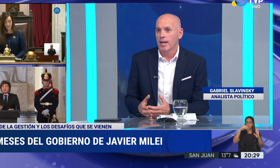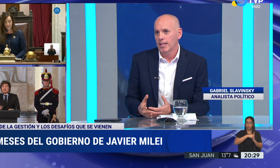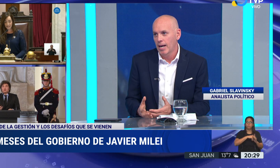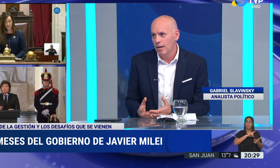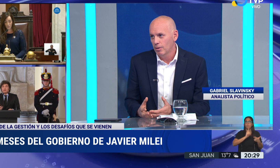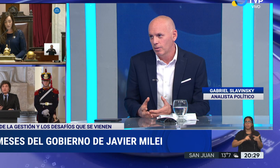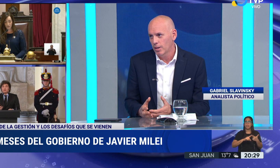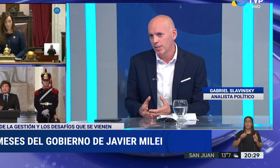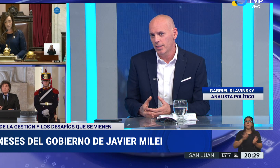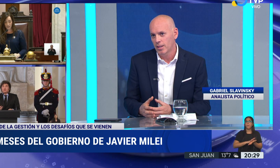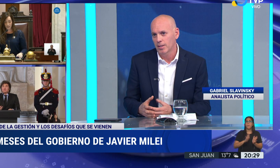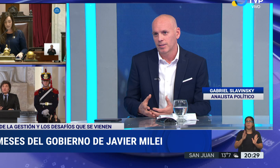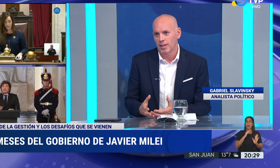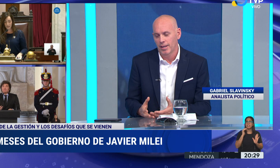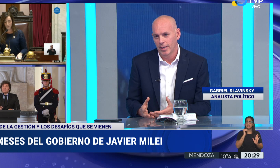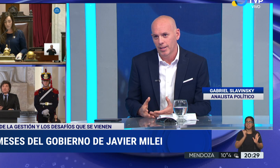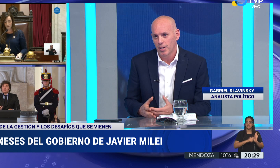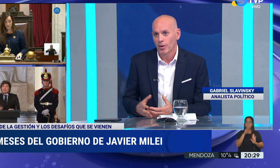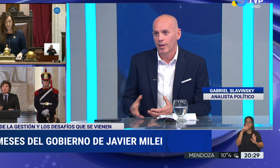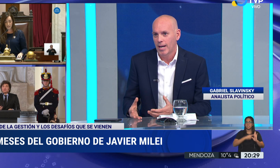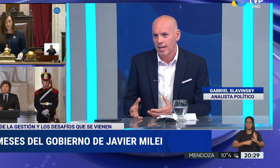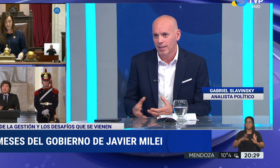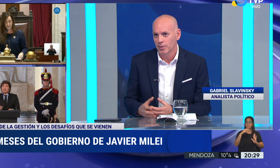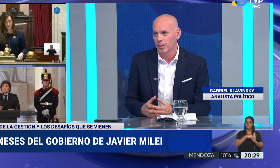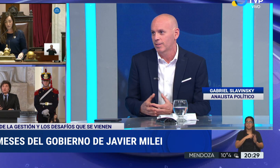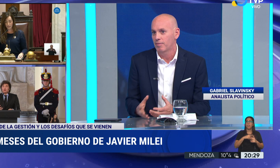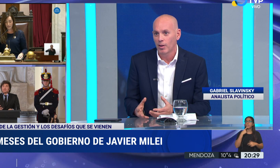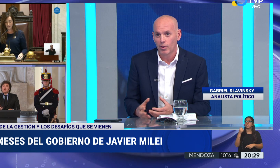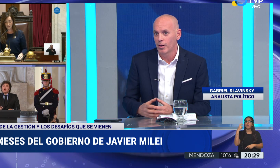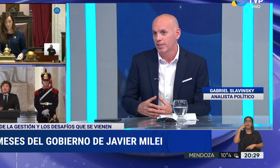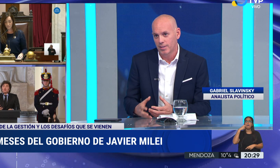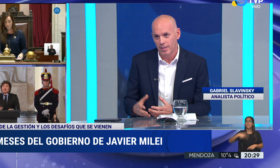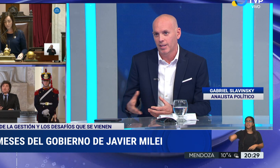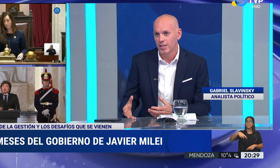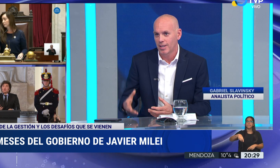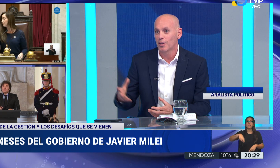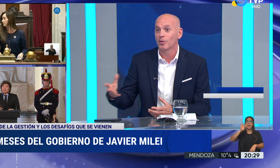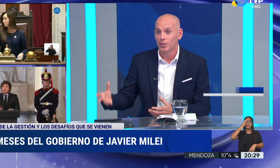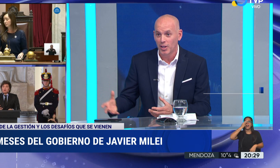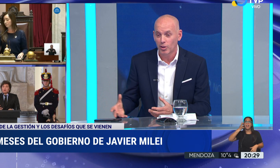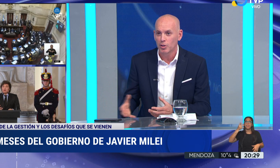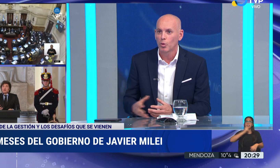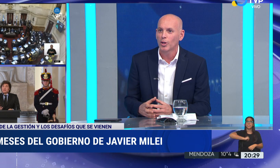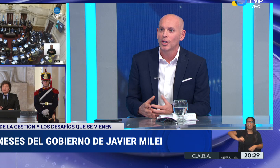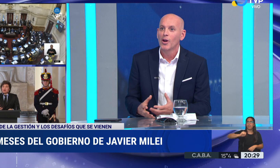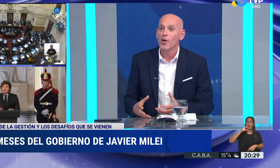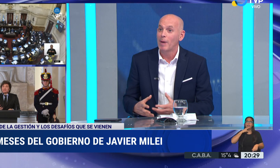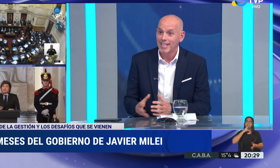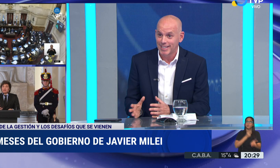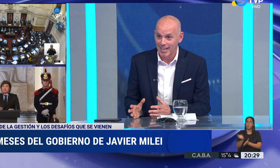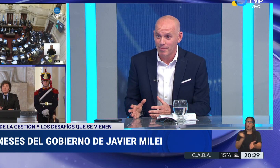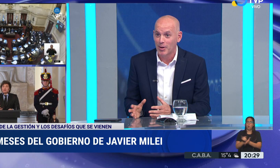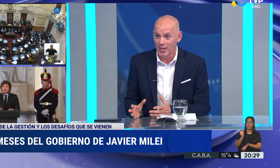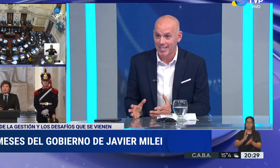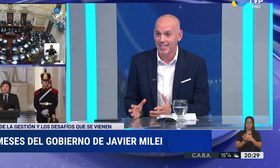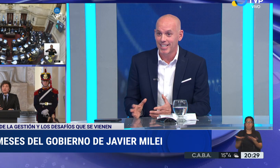y tratar a los congresistas de nido de ratas o de estafadores, etcétera, etcétera, y con ciertos insultos, no parece